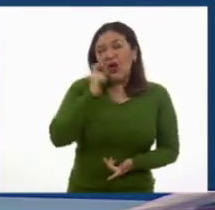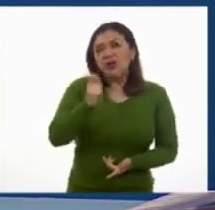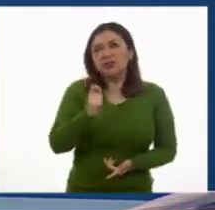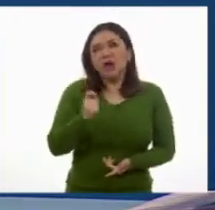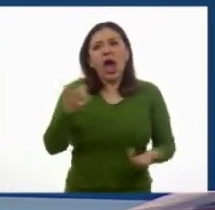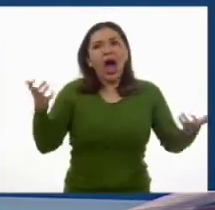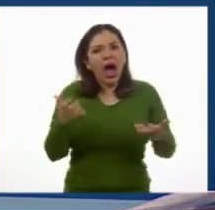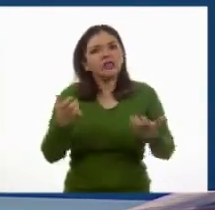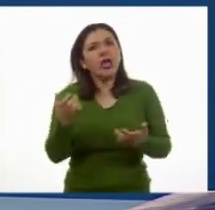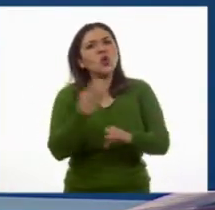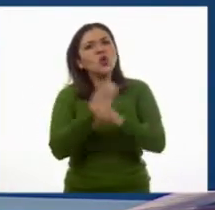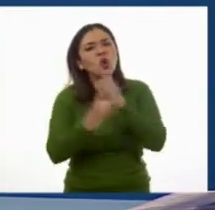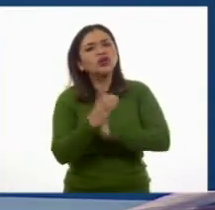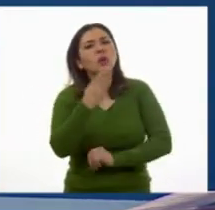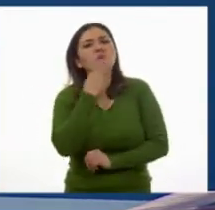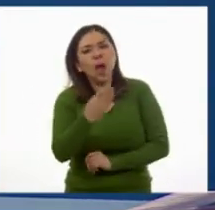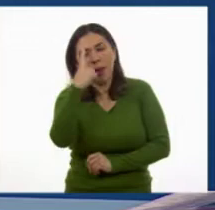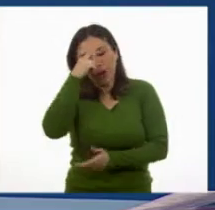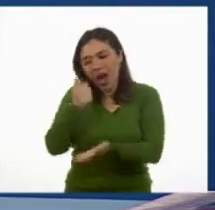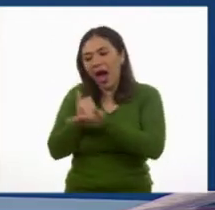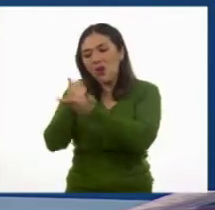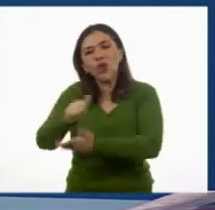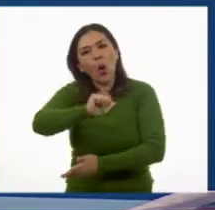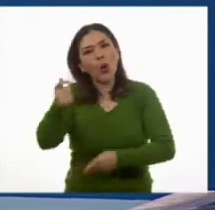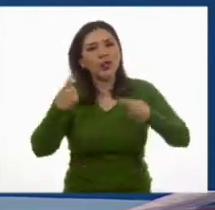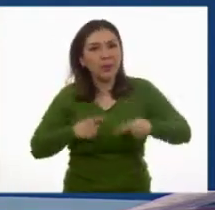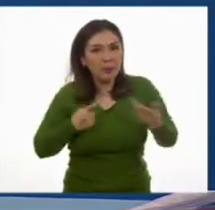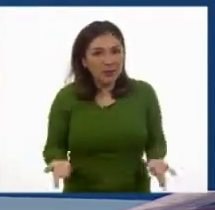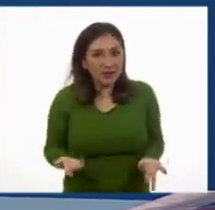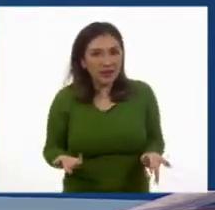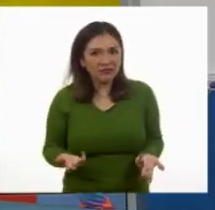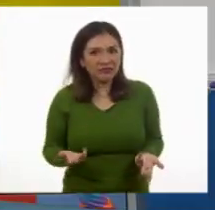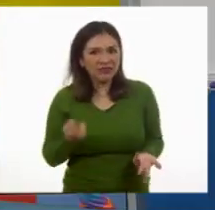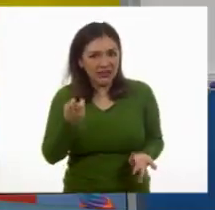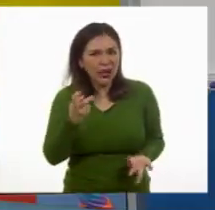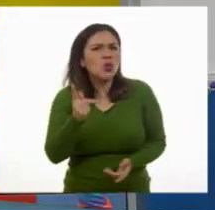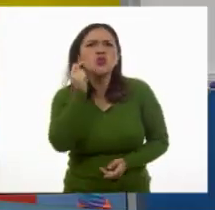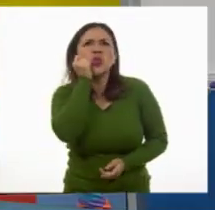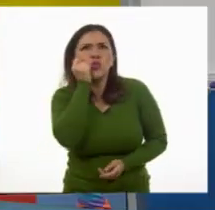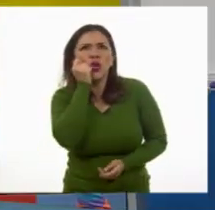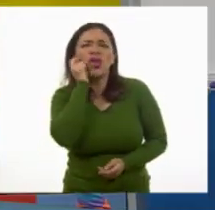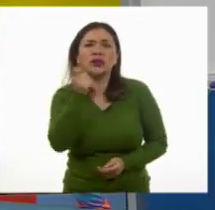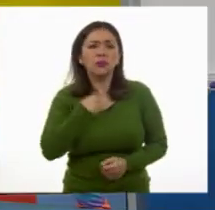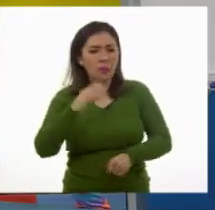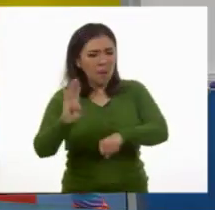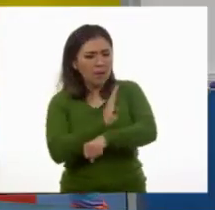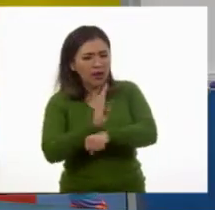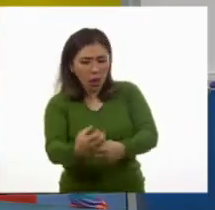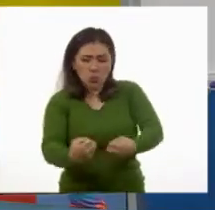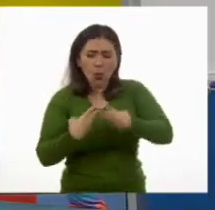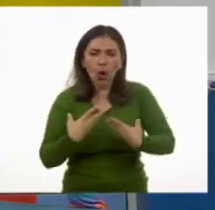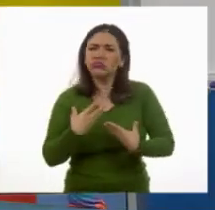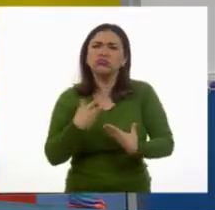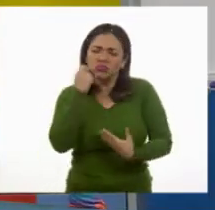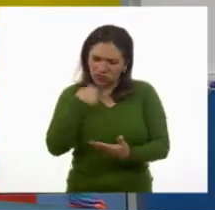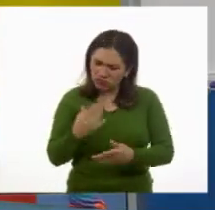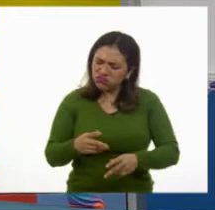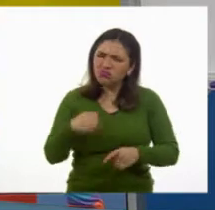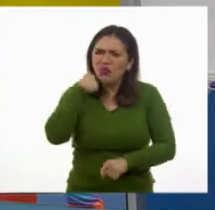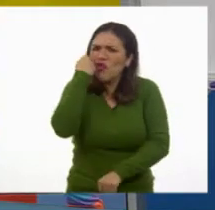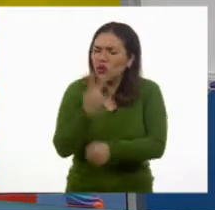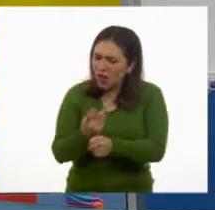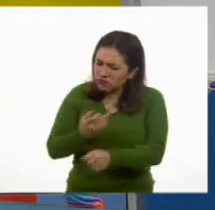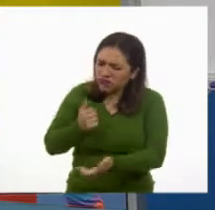algo bueno por alguien más. Claro, ¿no? Sin importarle su beneficio, más bien lo hace por convicción. Y digo, puede